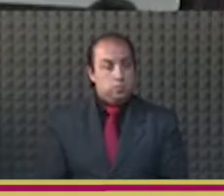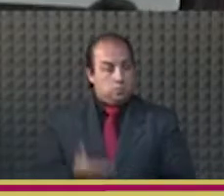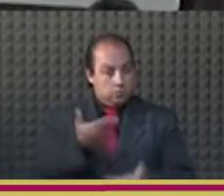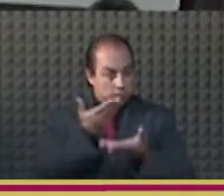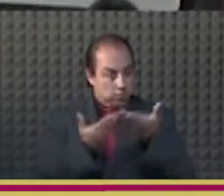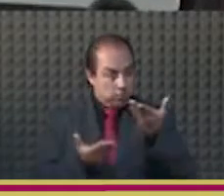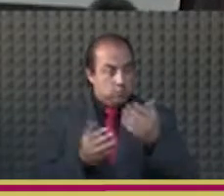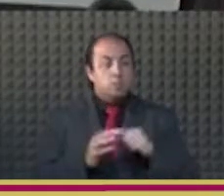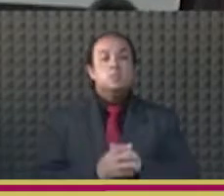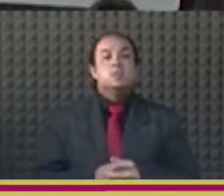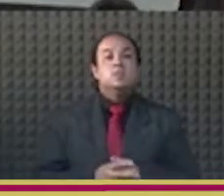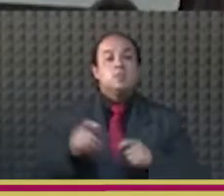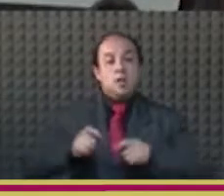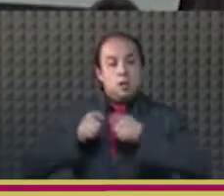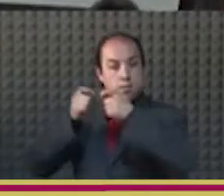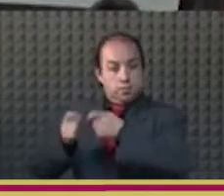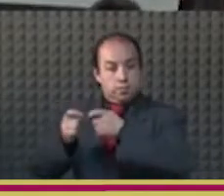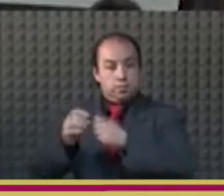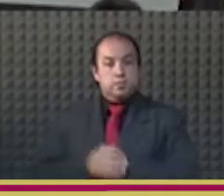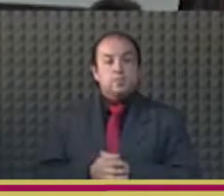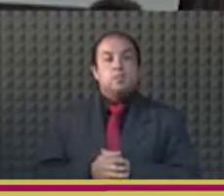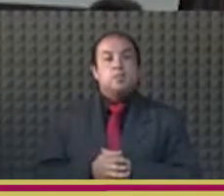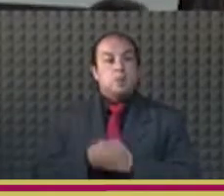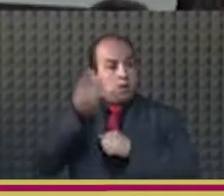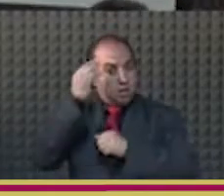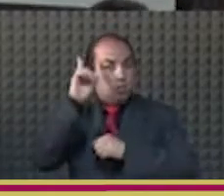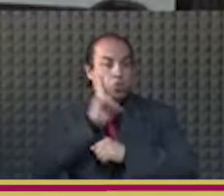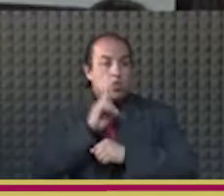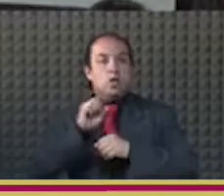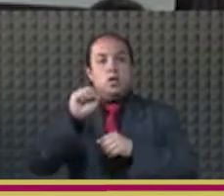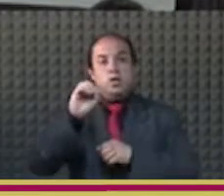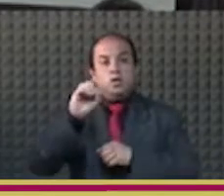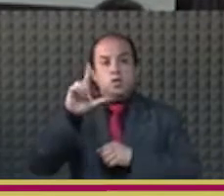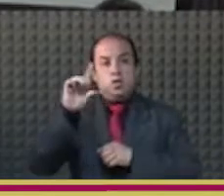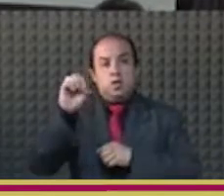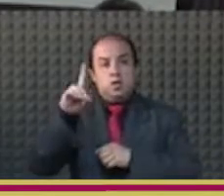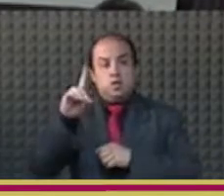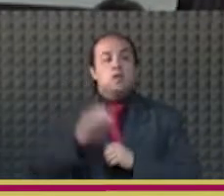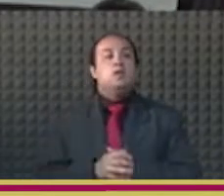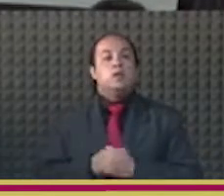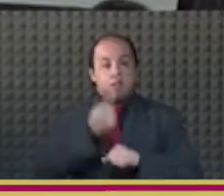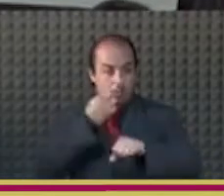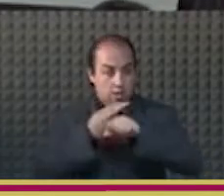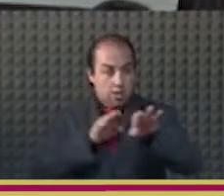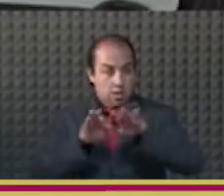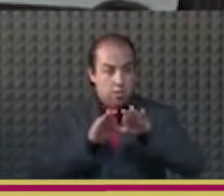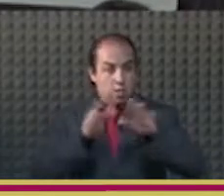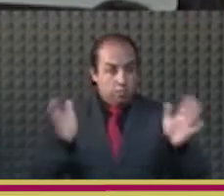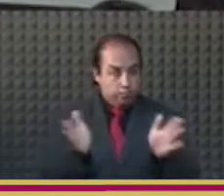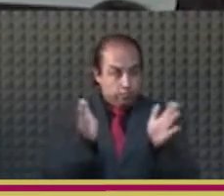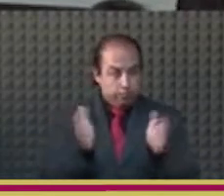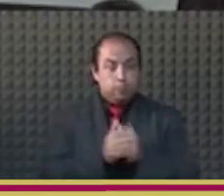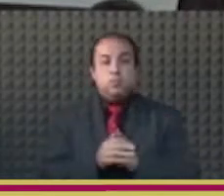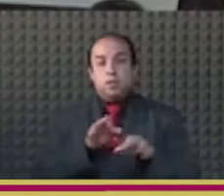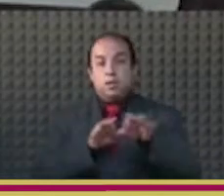Enseguida, señoras y señores, cedemos el uso de la voz a la doctora Soledad Aragón Martínez, secretaria del Trabajo y Fomento al Empleo de